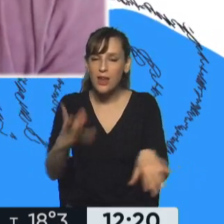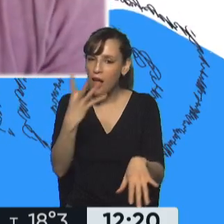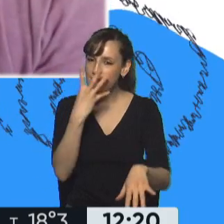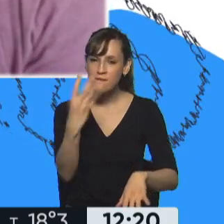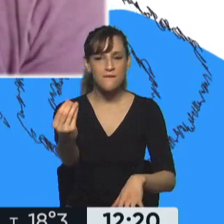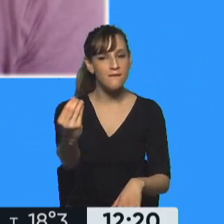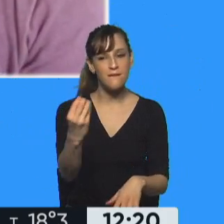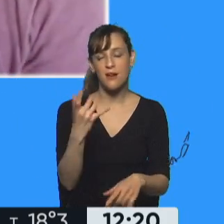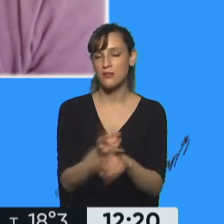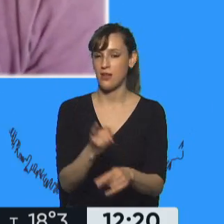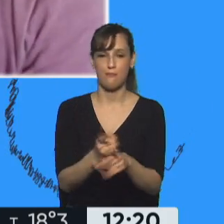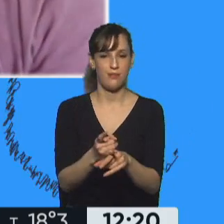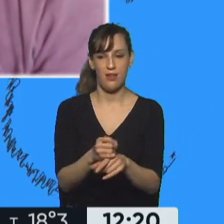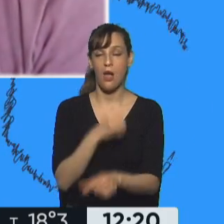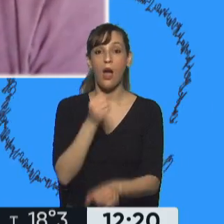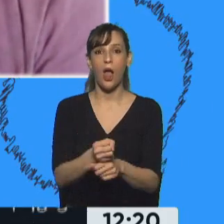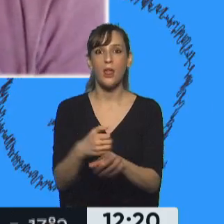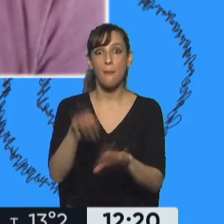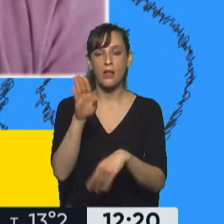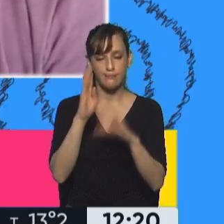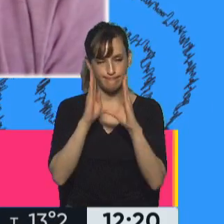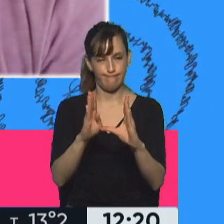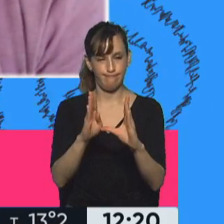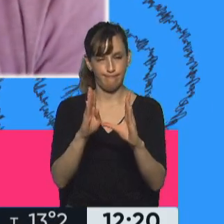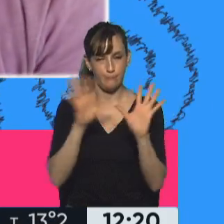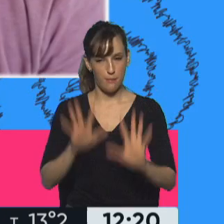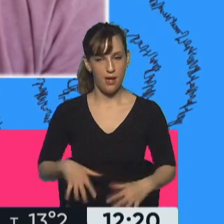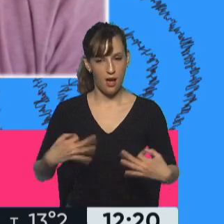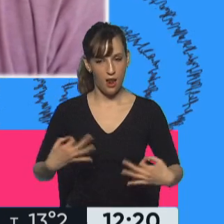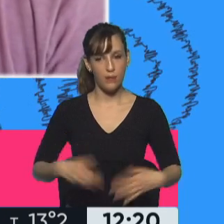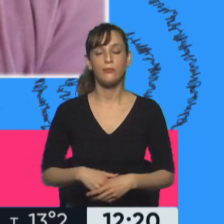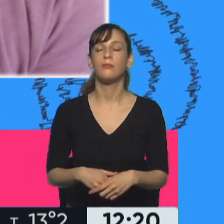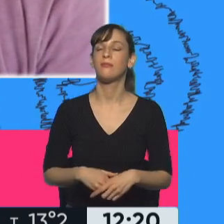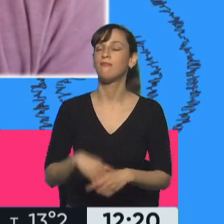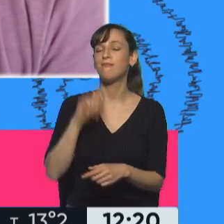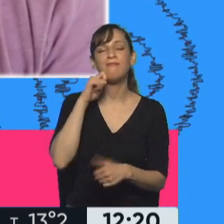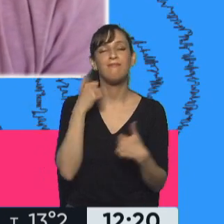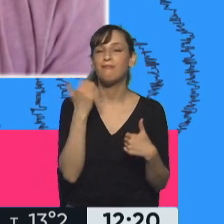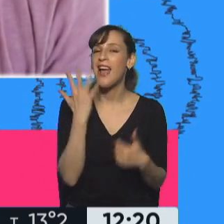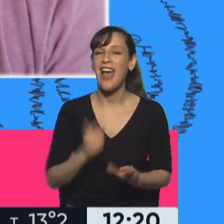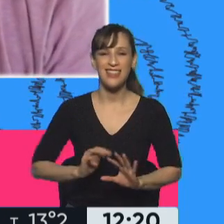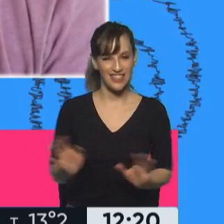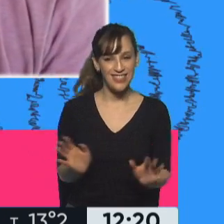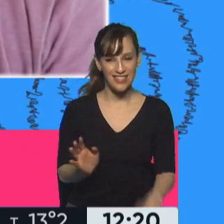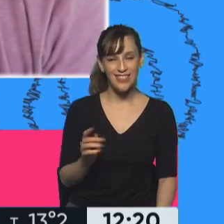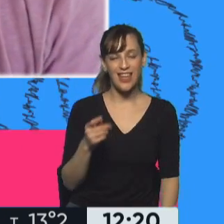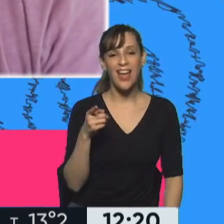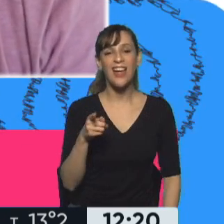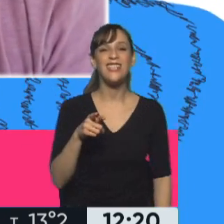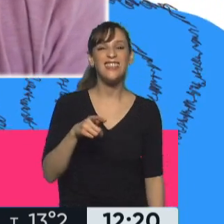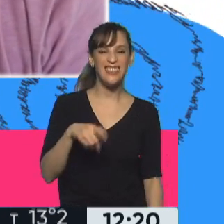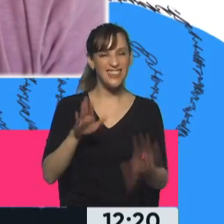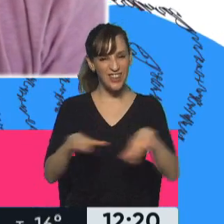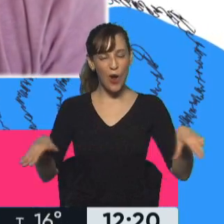muy cerquita mío hasta que le empecé a prestar mucha atención. Qué lindo, me encanta. Un mundo infantil al que le has